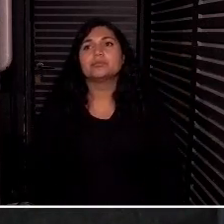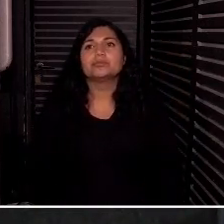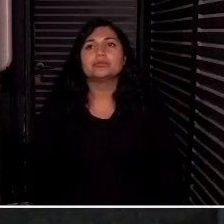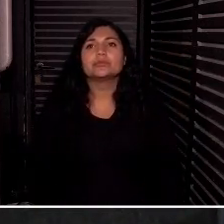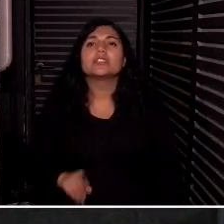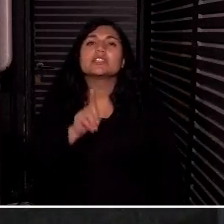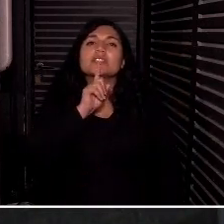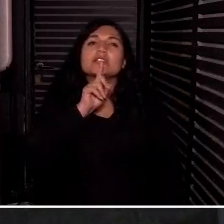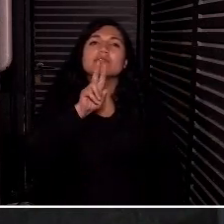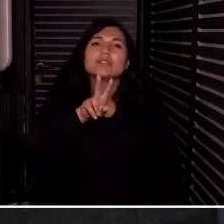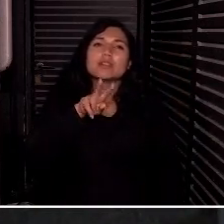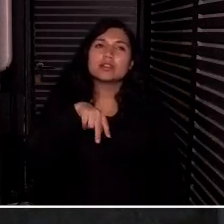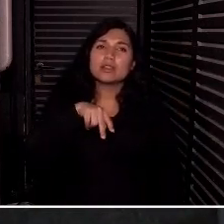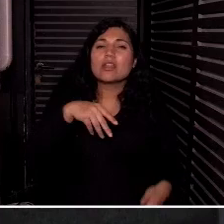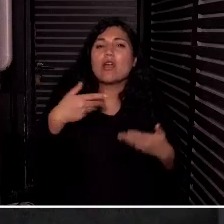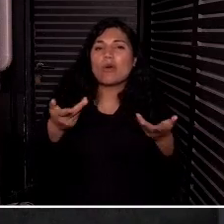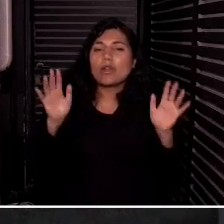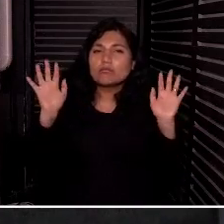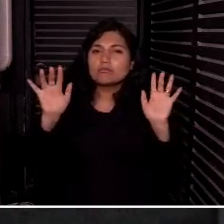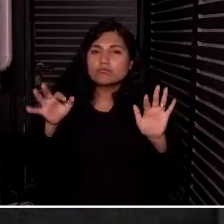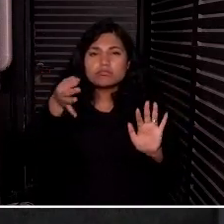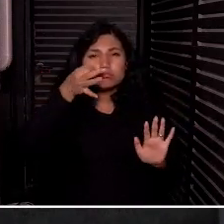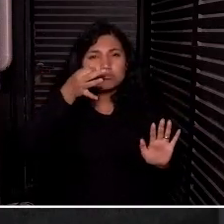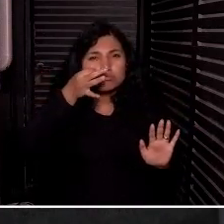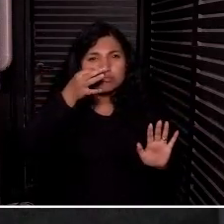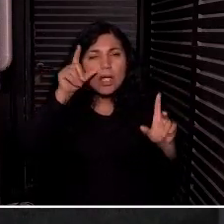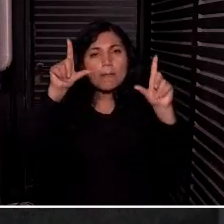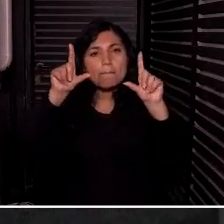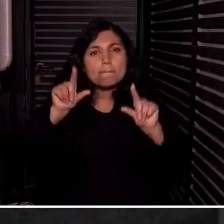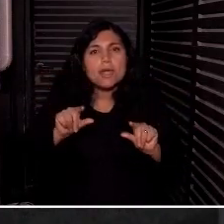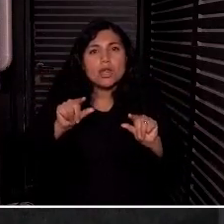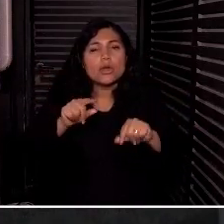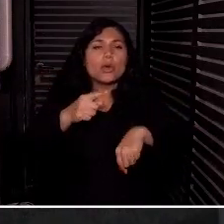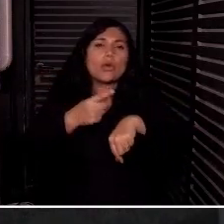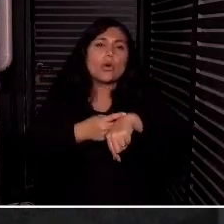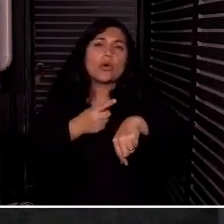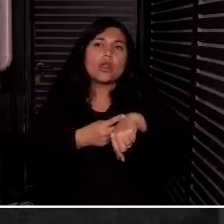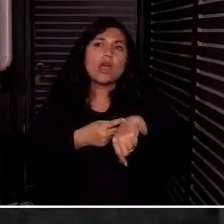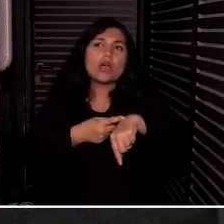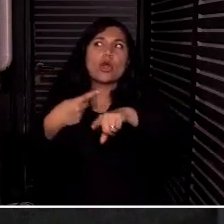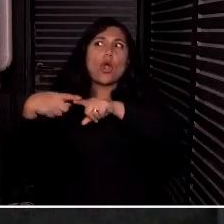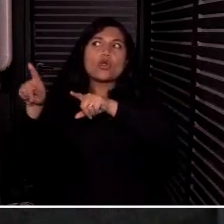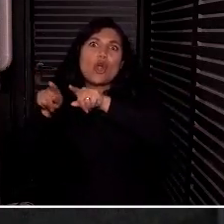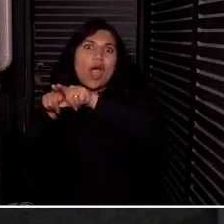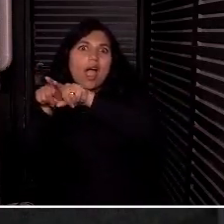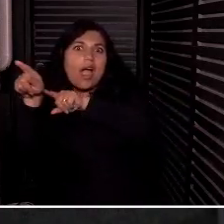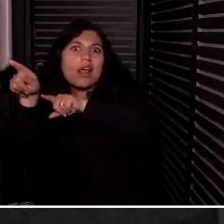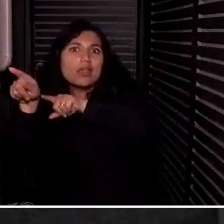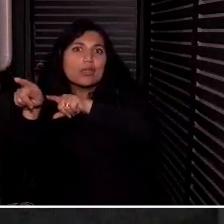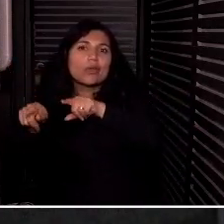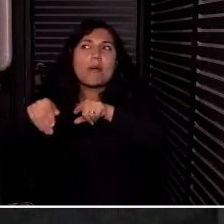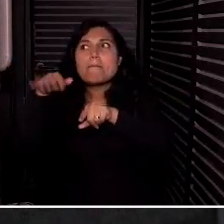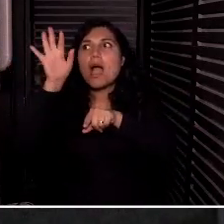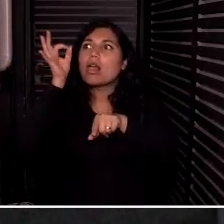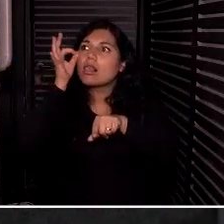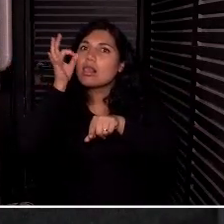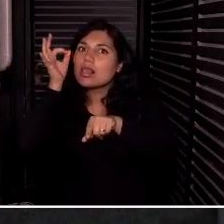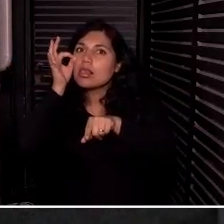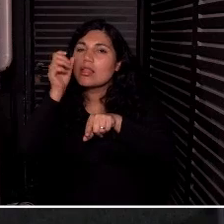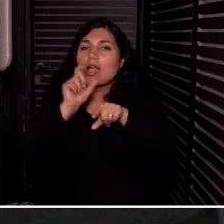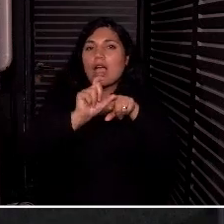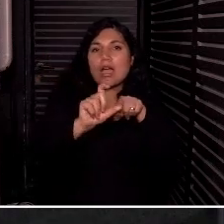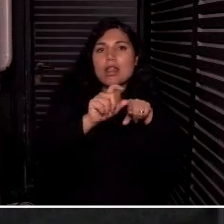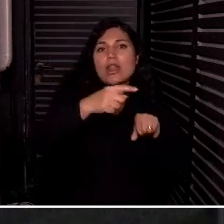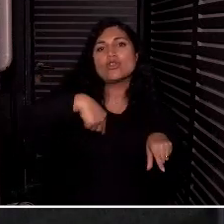tvn ese día tiene menos audiencia en algunos horarios porque hay otros que estamos ganando ya es particularmente porque estamos más